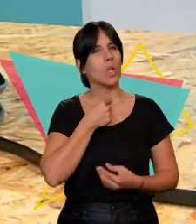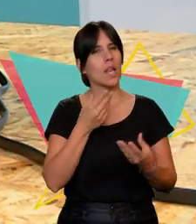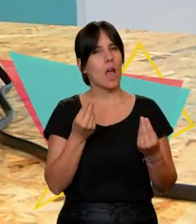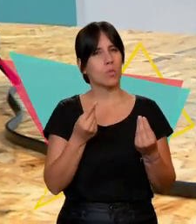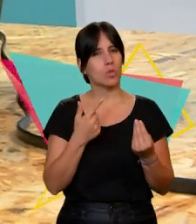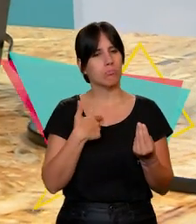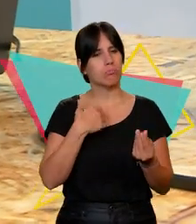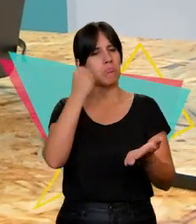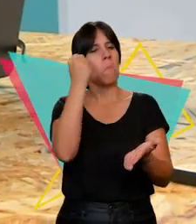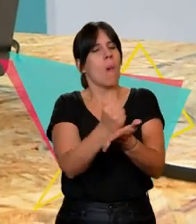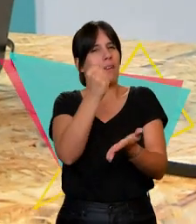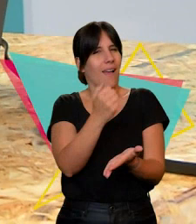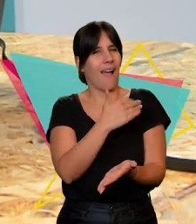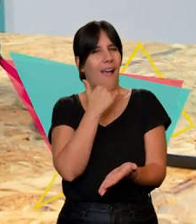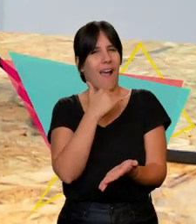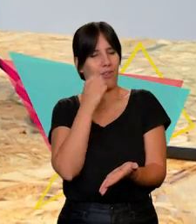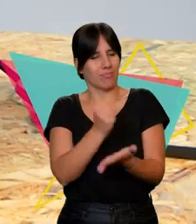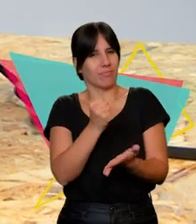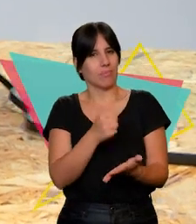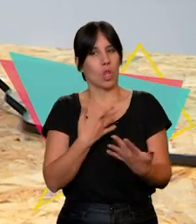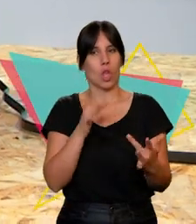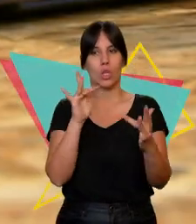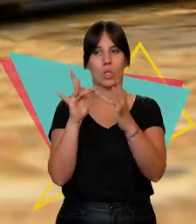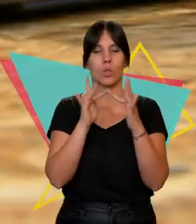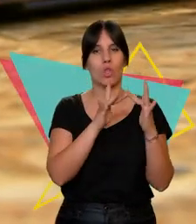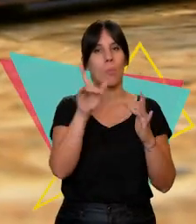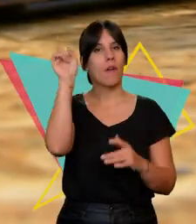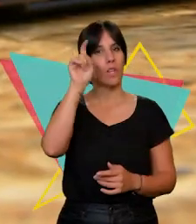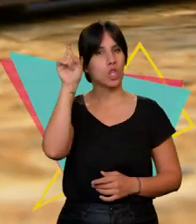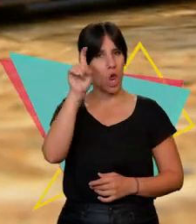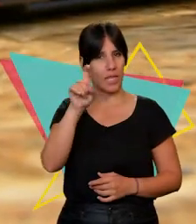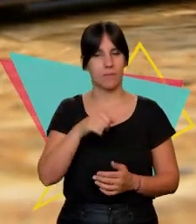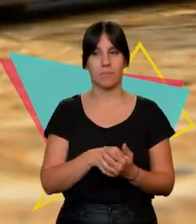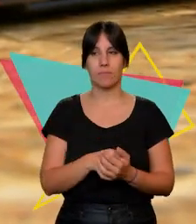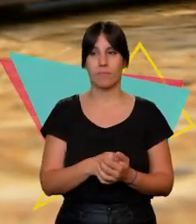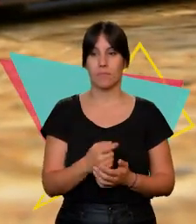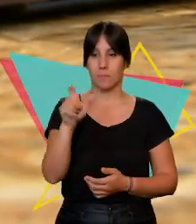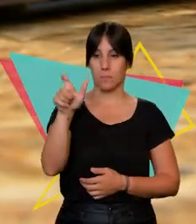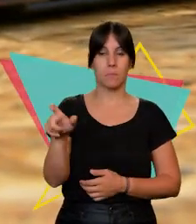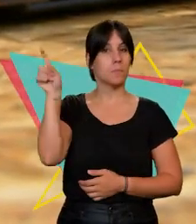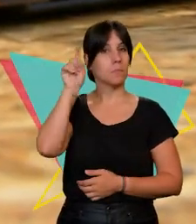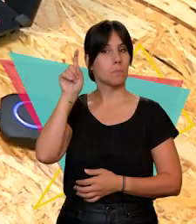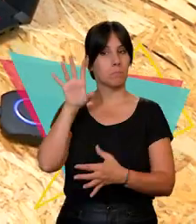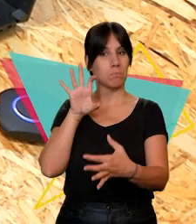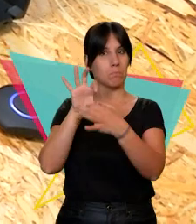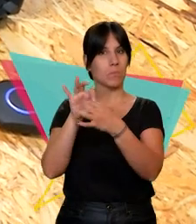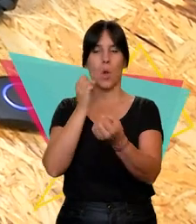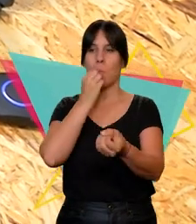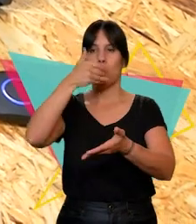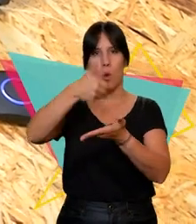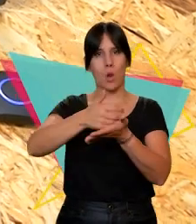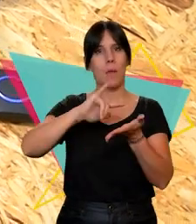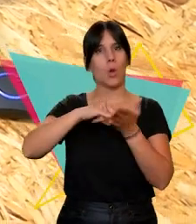mucho dejar mi huella en algún sitio, y entonces contacté con varios profesores y con la que realmente lo he hecho, me propuso